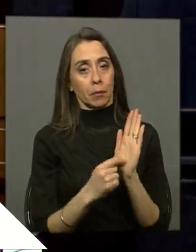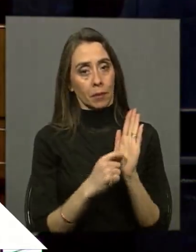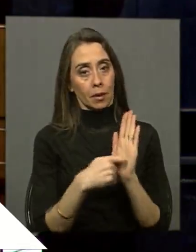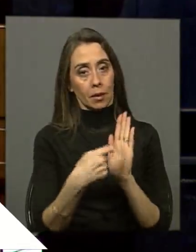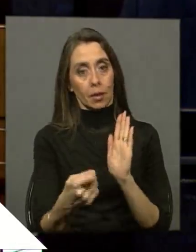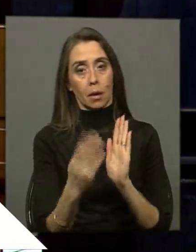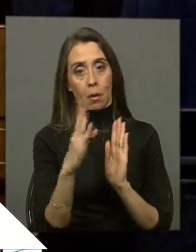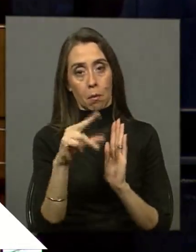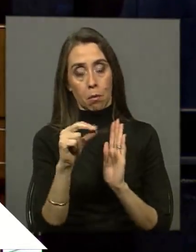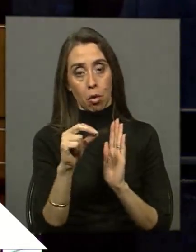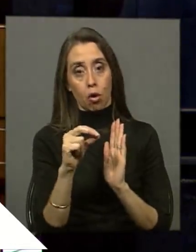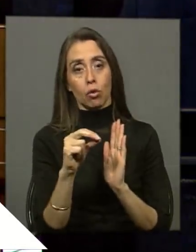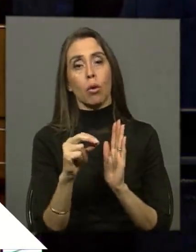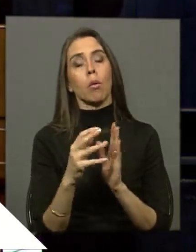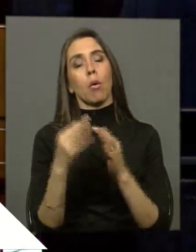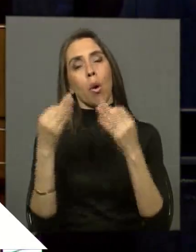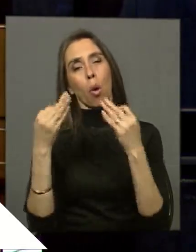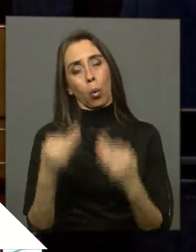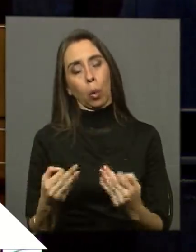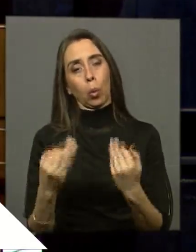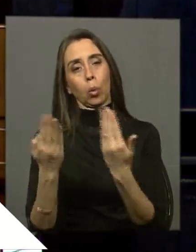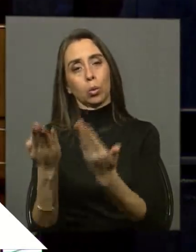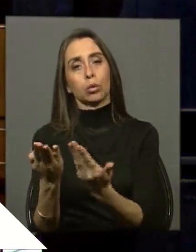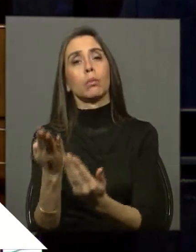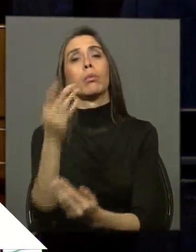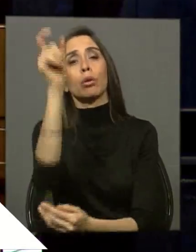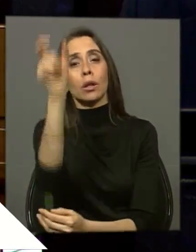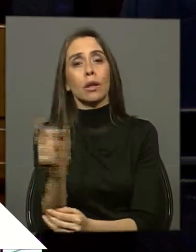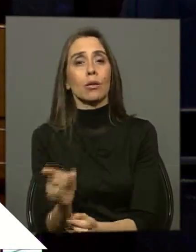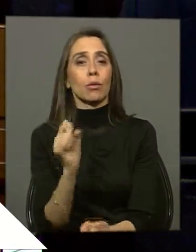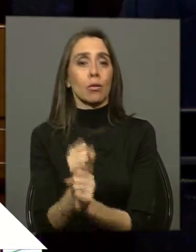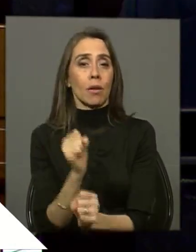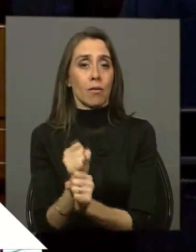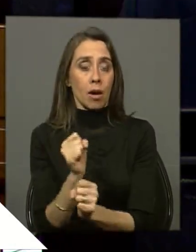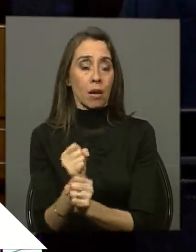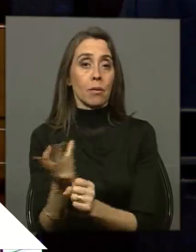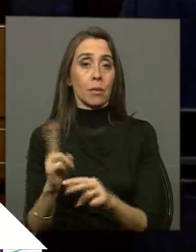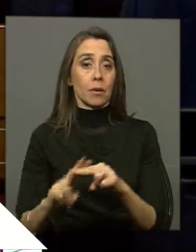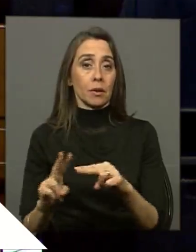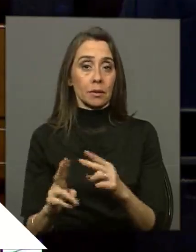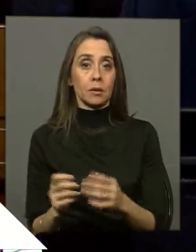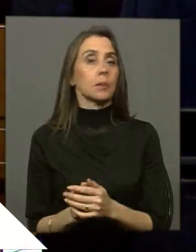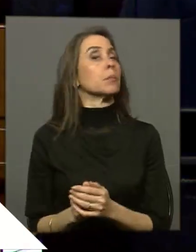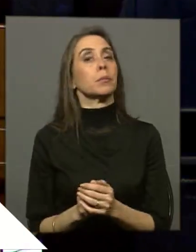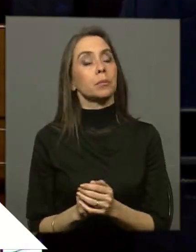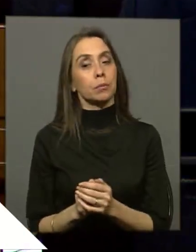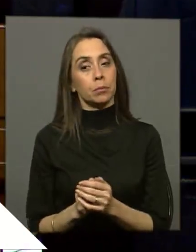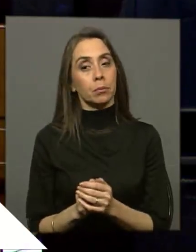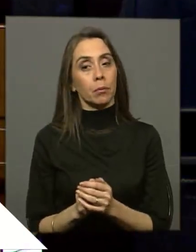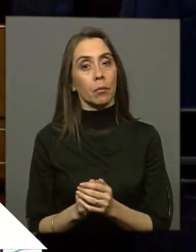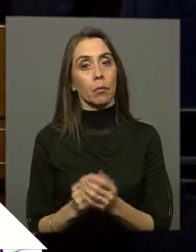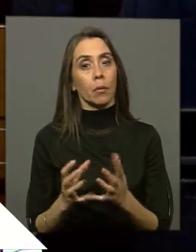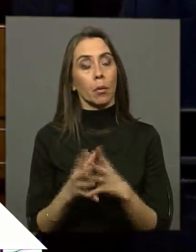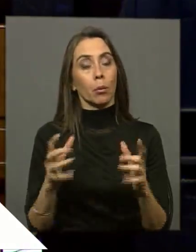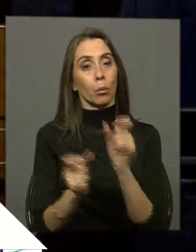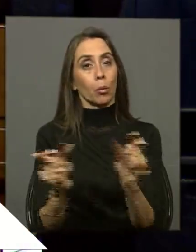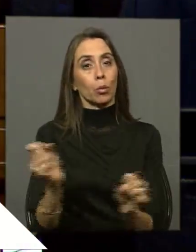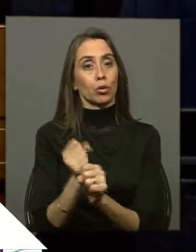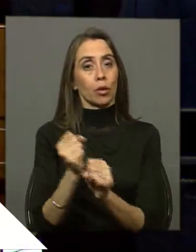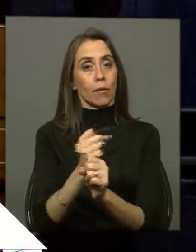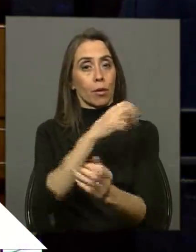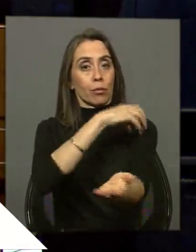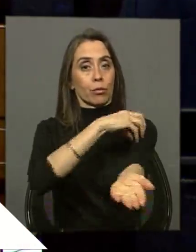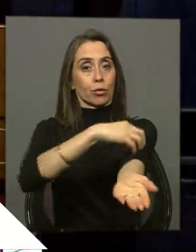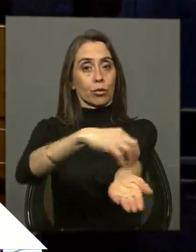asigna de enorme justicia por la labor que desempeñan. Y uno correlaciona este mismo con tantos trabajadores que a lo largo del país